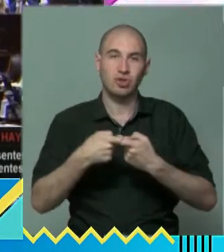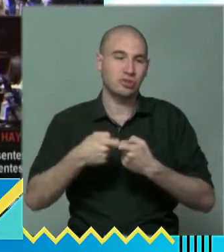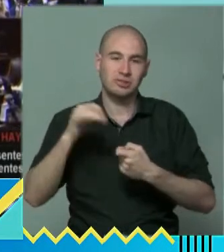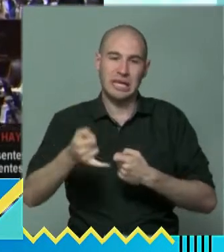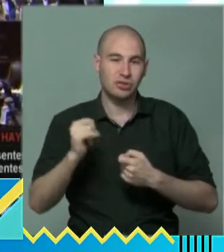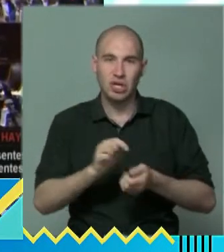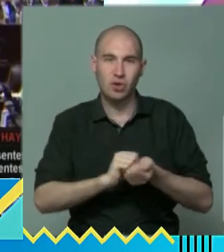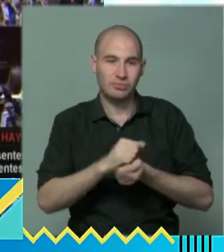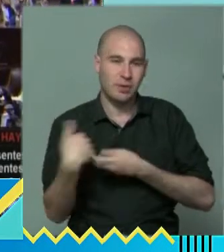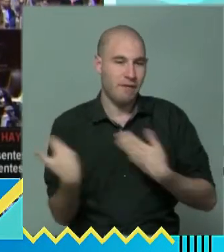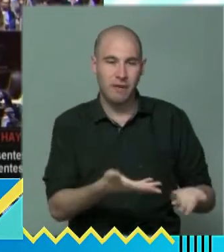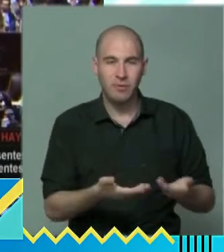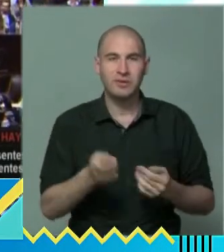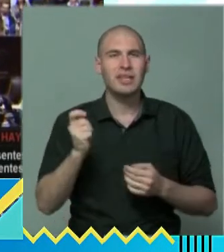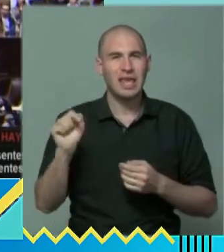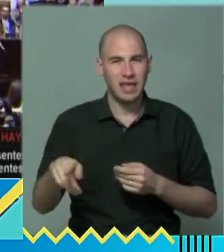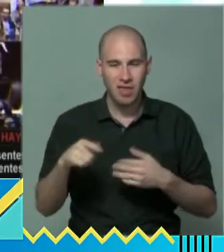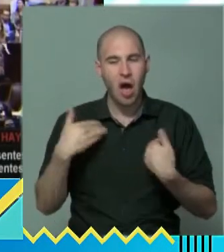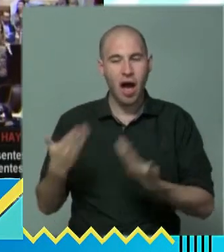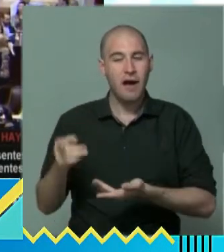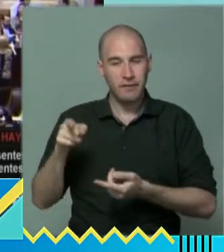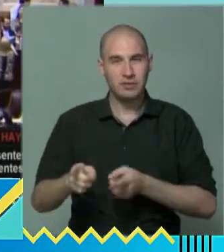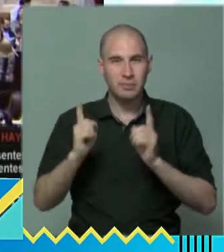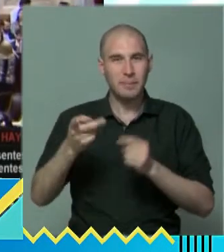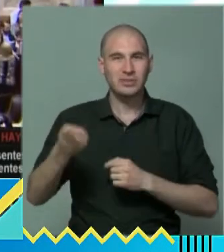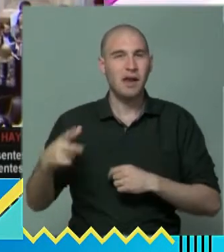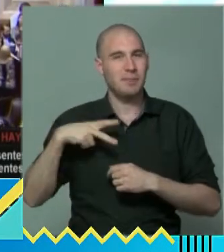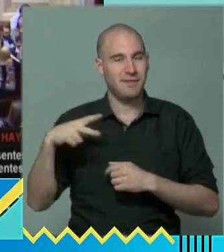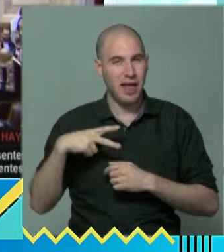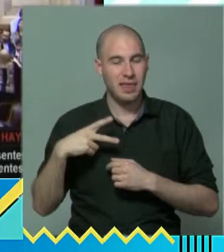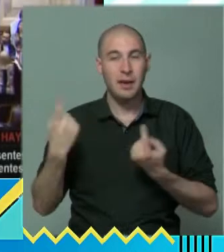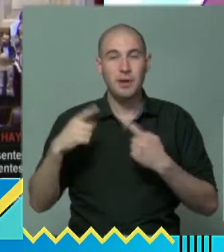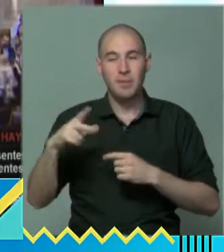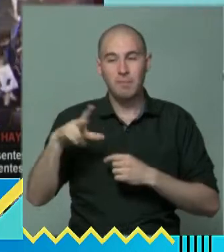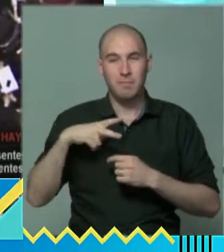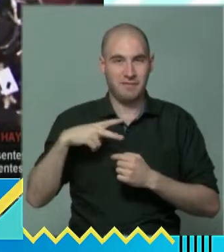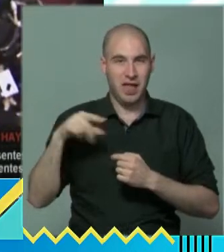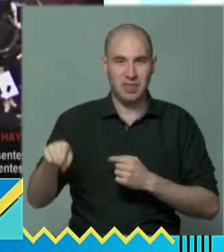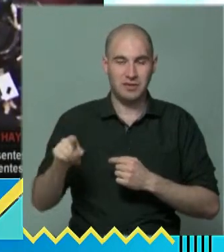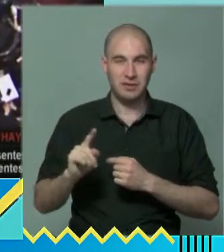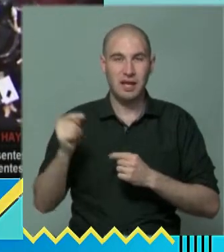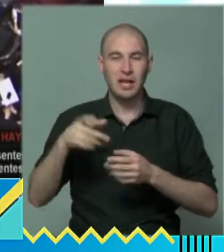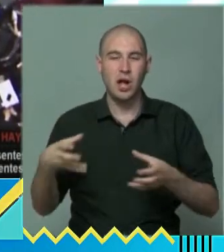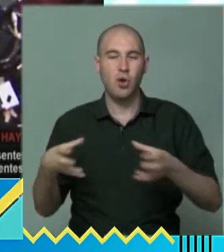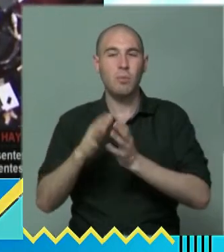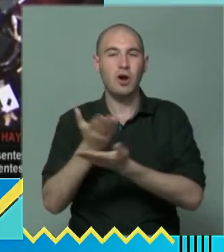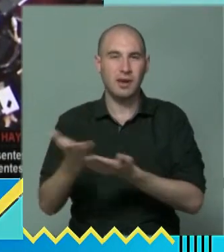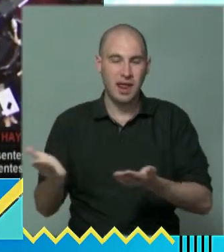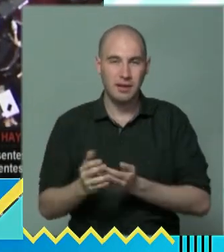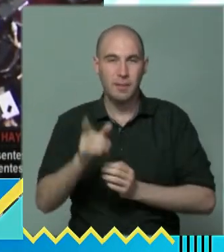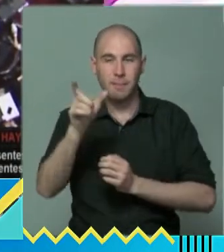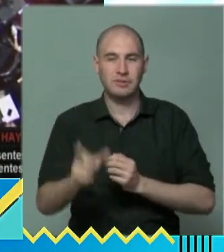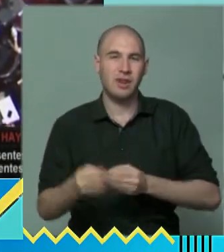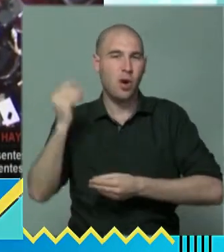ineludible para la corrupción, que es aquel que se beneficia, el privado, el particular. Pero acá el privado, el particular, visto desde el colectivo, que sería la